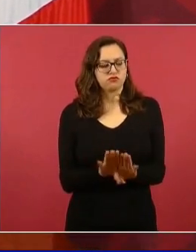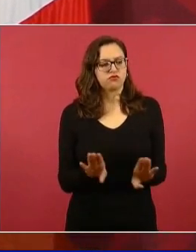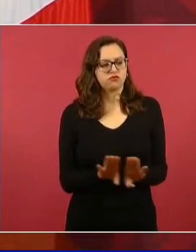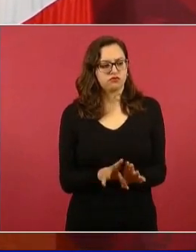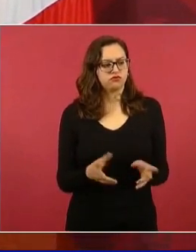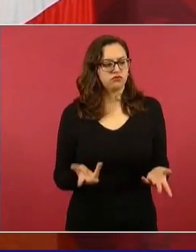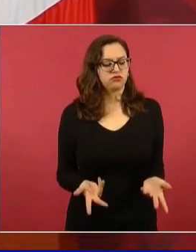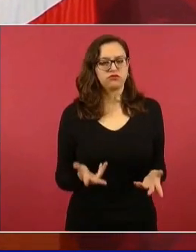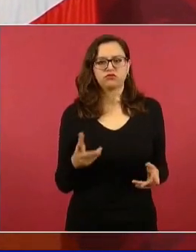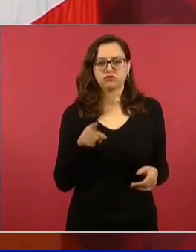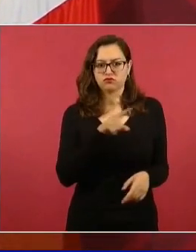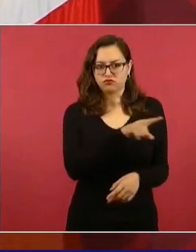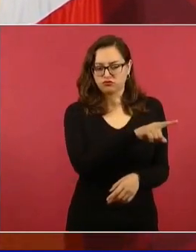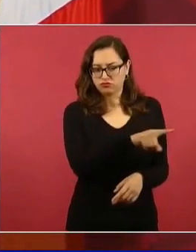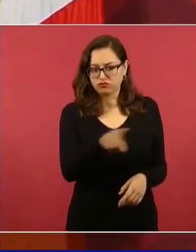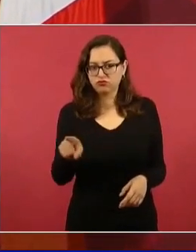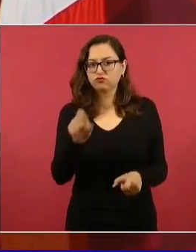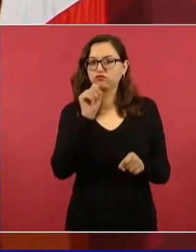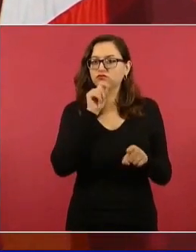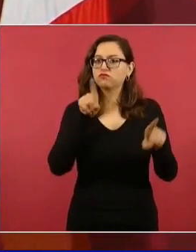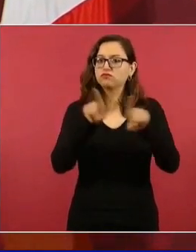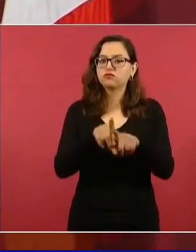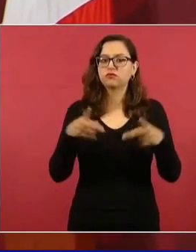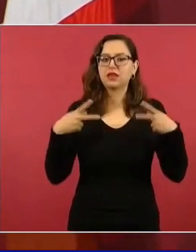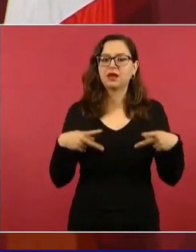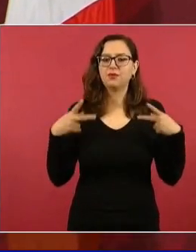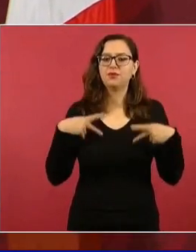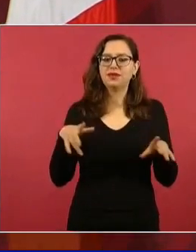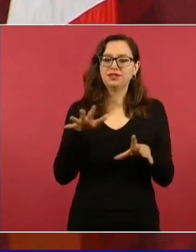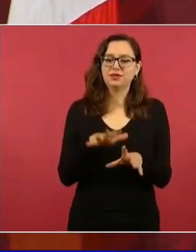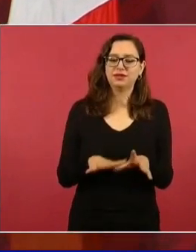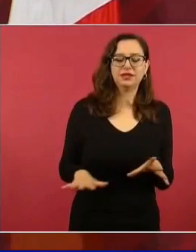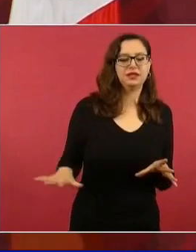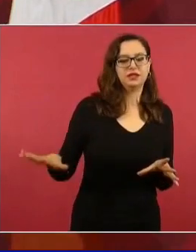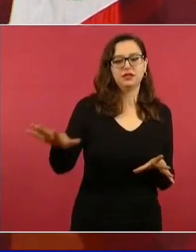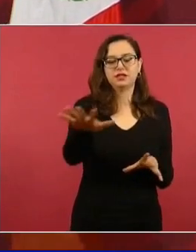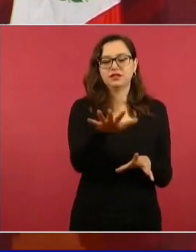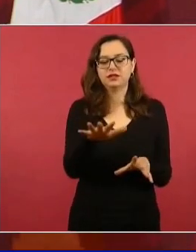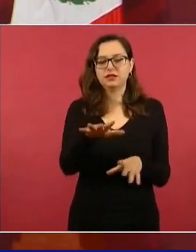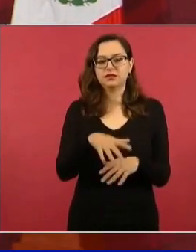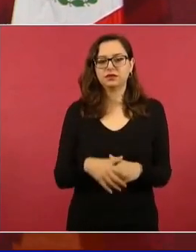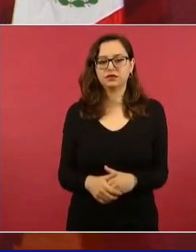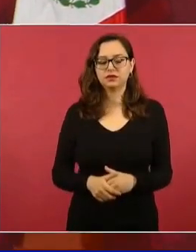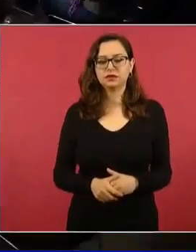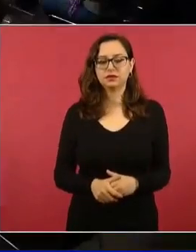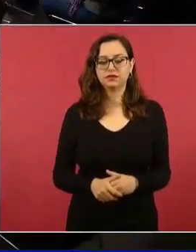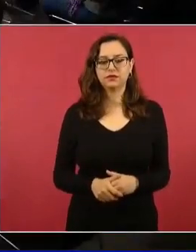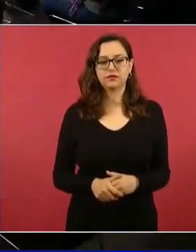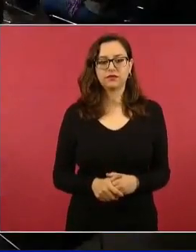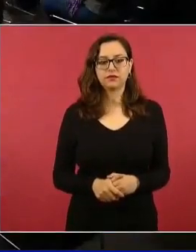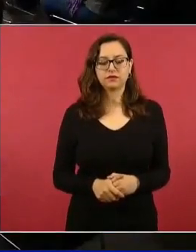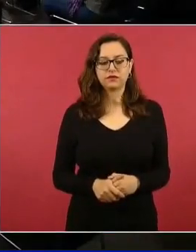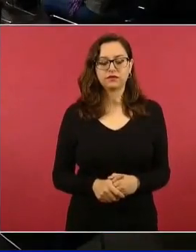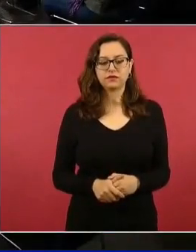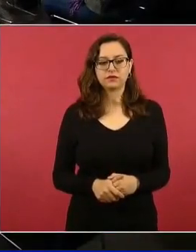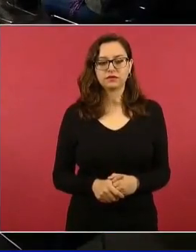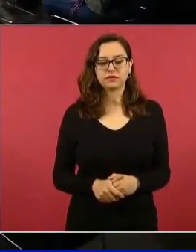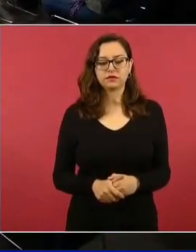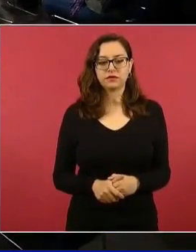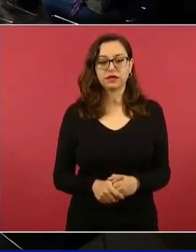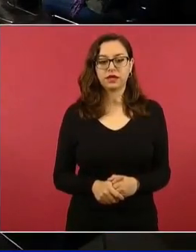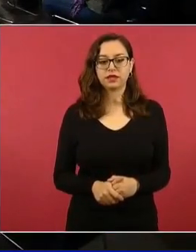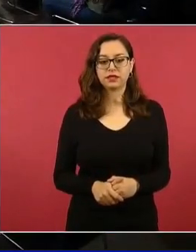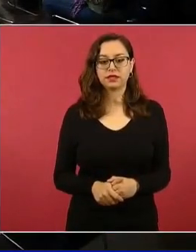gente tenga conocimiento del caso. Entonces, Alejandro, adelante.